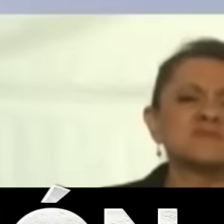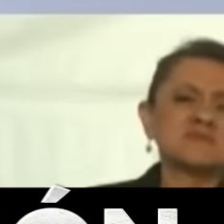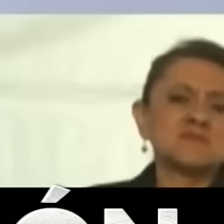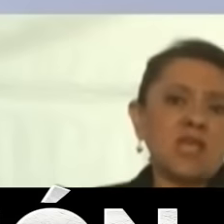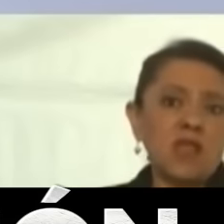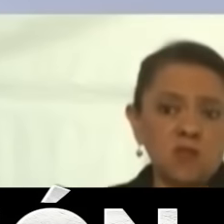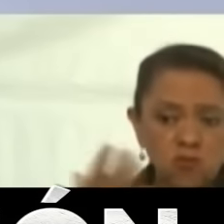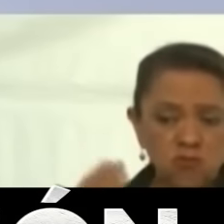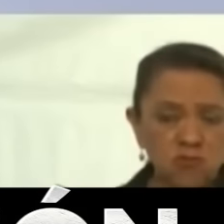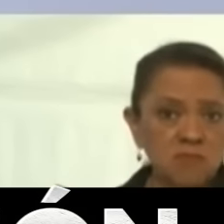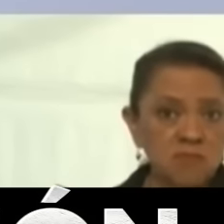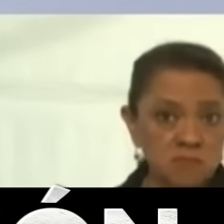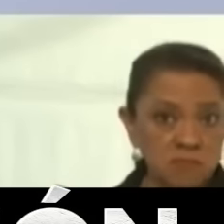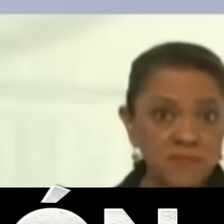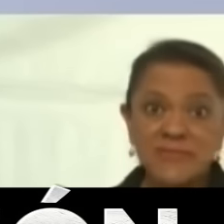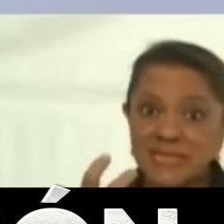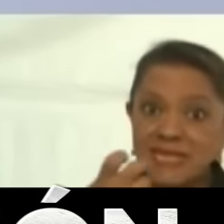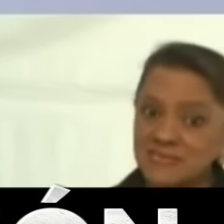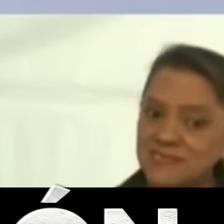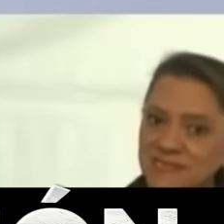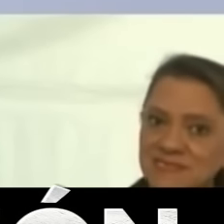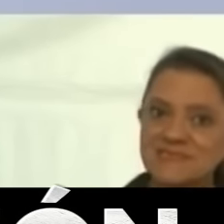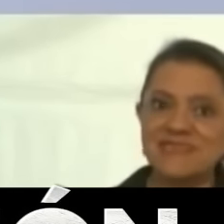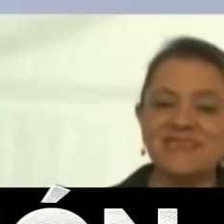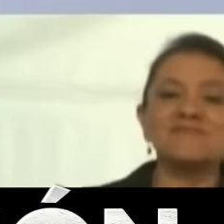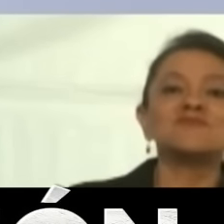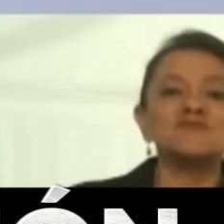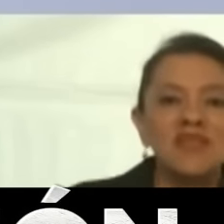seguir trabajando como siempre lo hemos